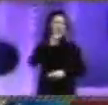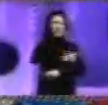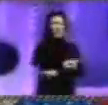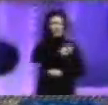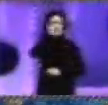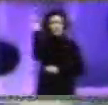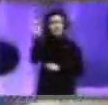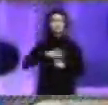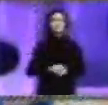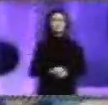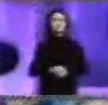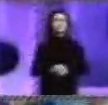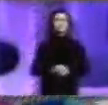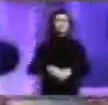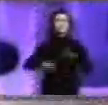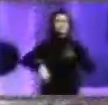mentiras.